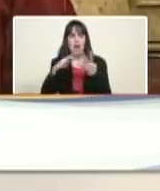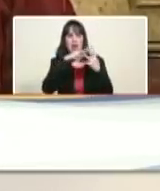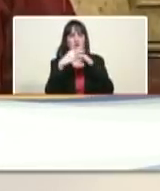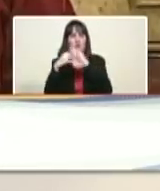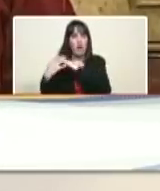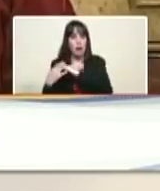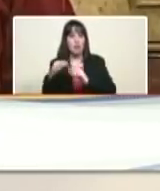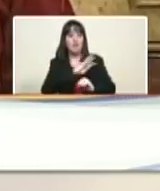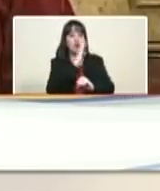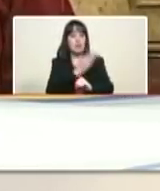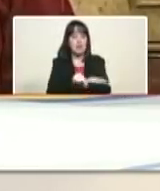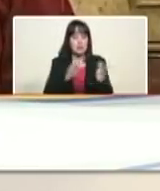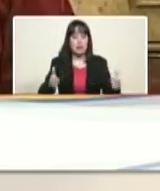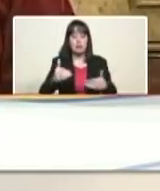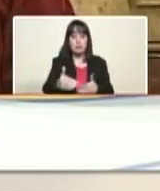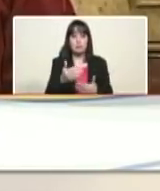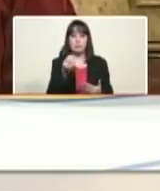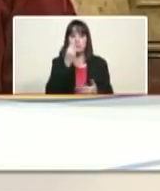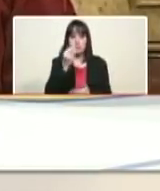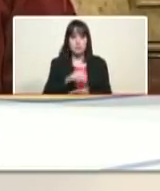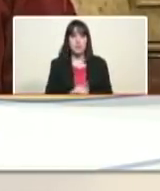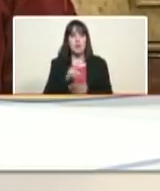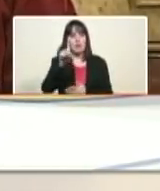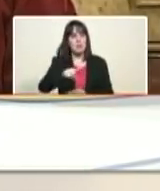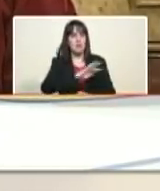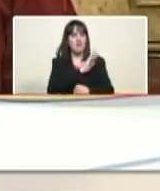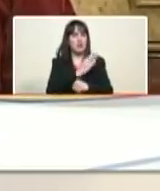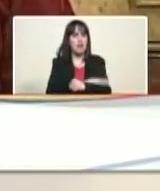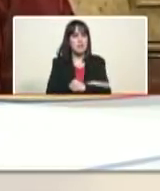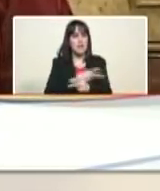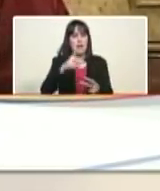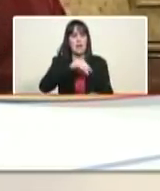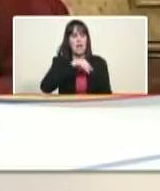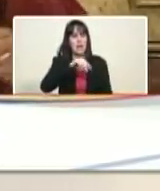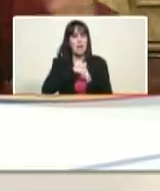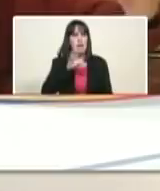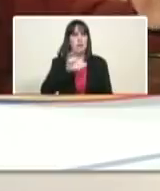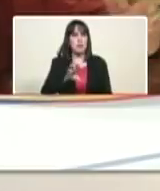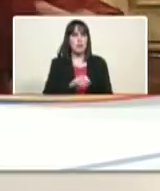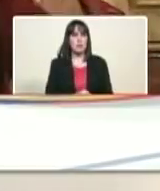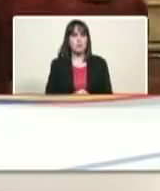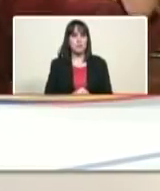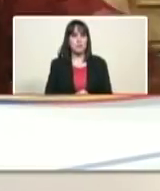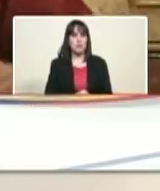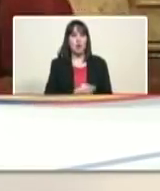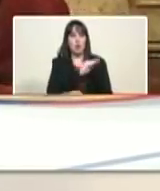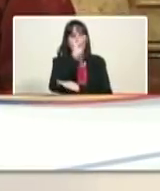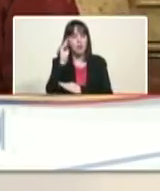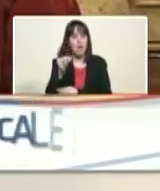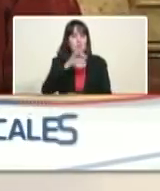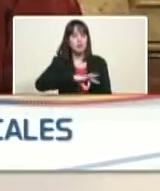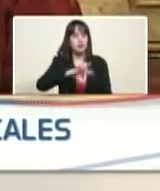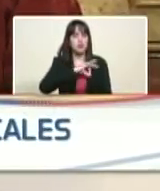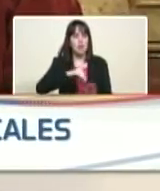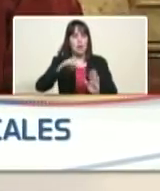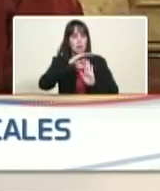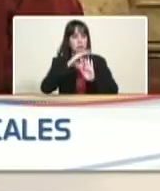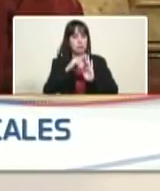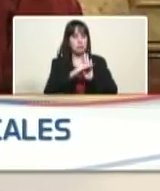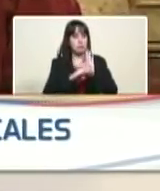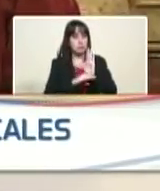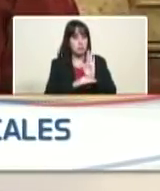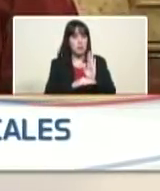y fortalecer el sistema de protección del carnet de la patria. Esa es la novena línea, la protección social, la seguridad social. Proteger a